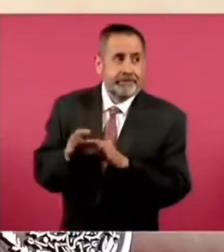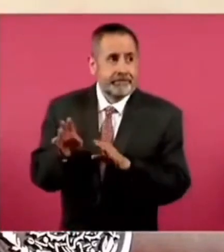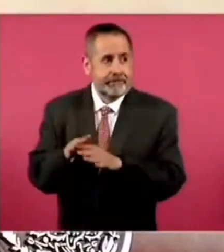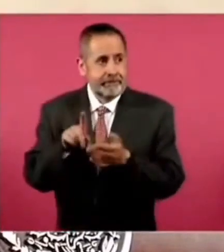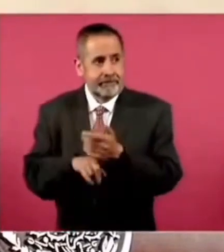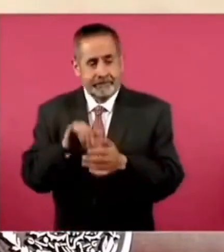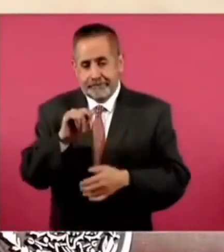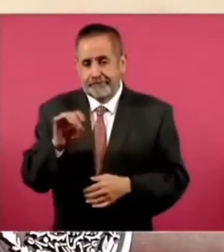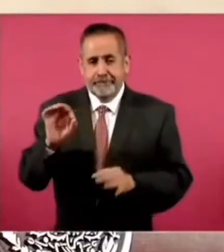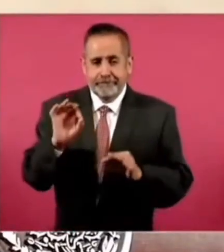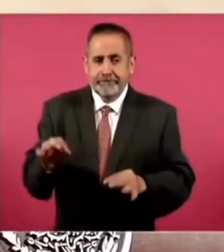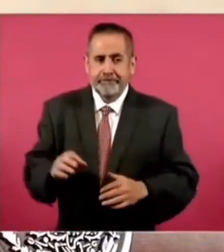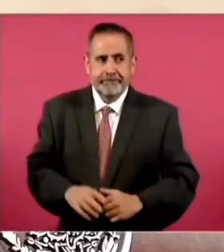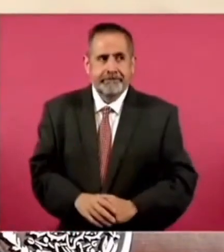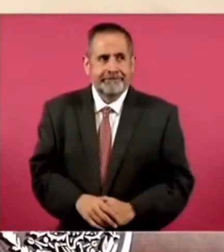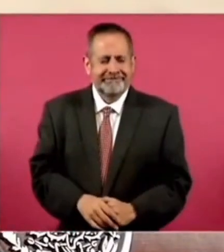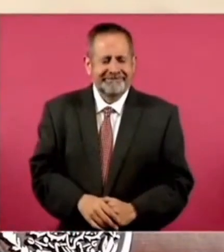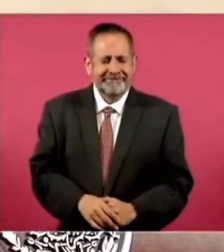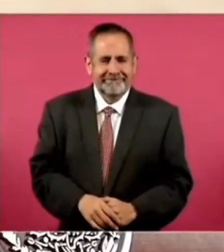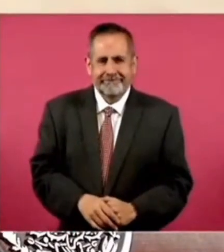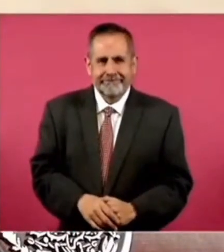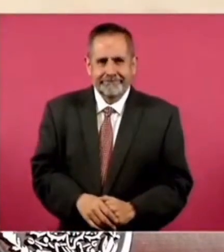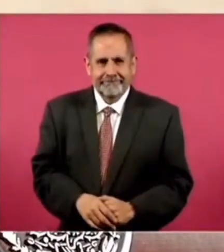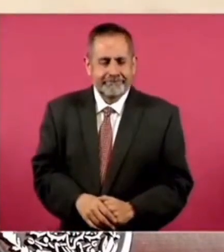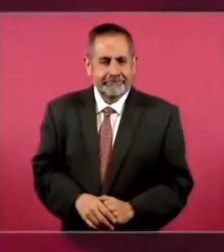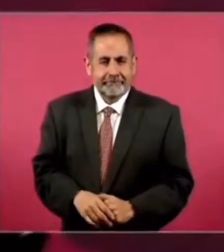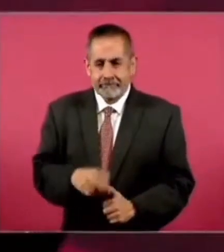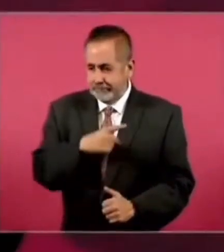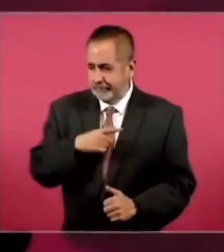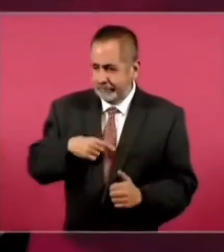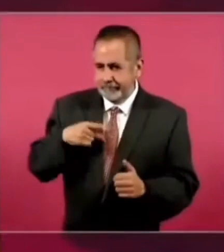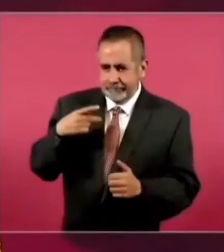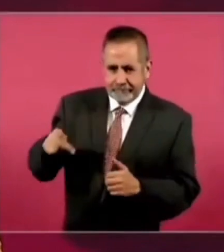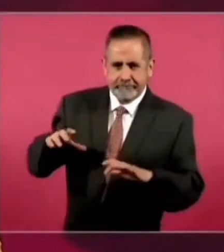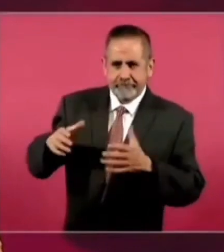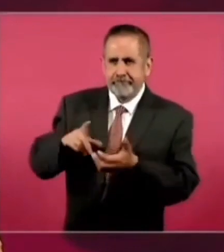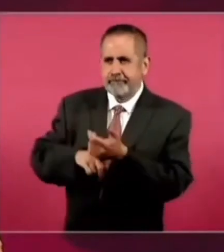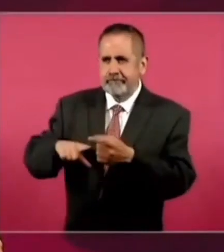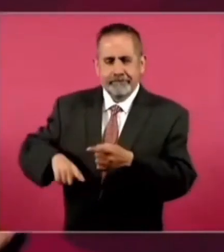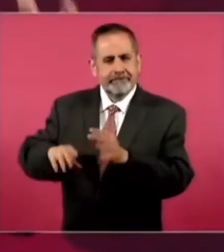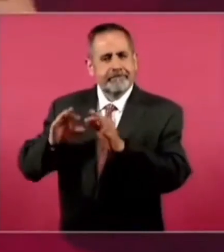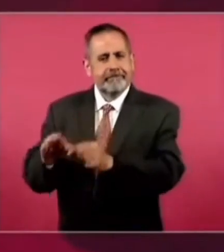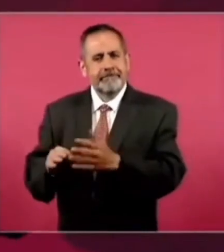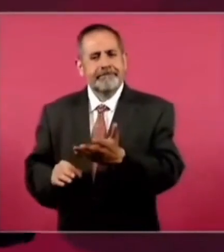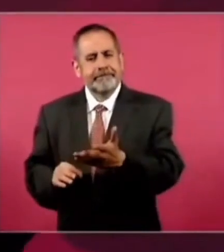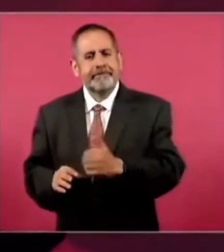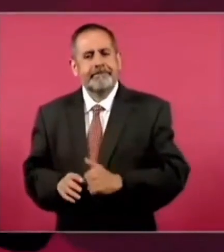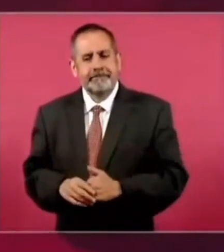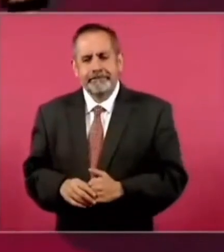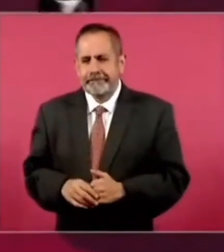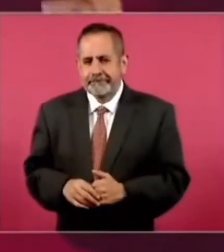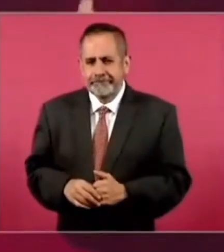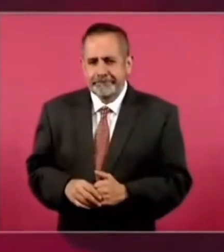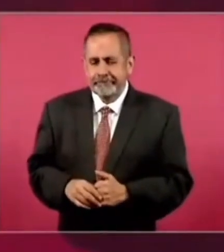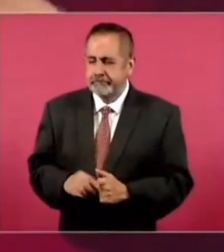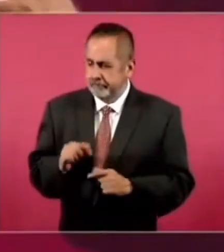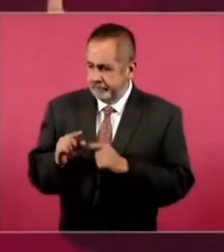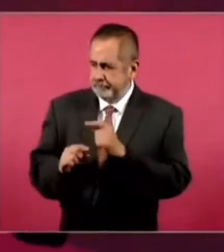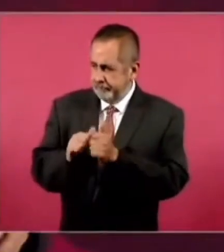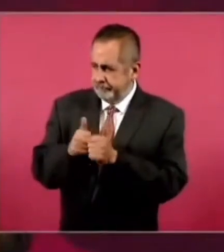del ISSSTE, de hacerlo público, público, pues lleva su tiempo, pero ahí